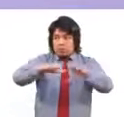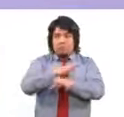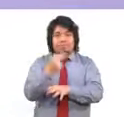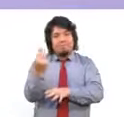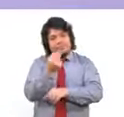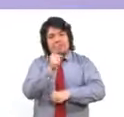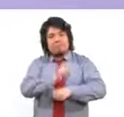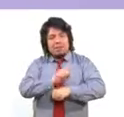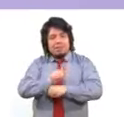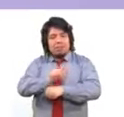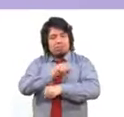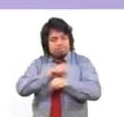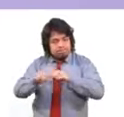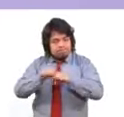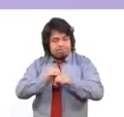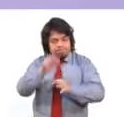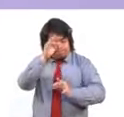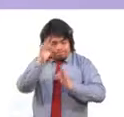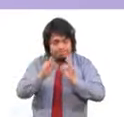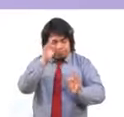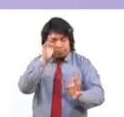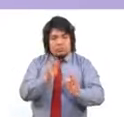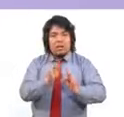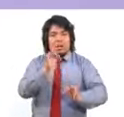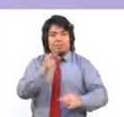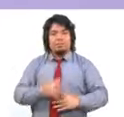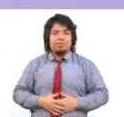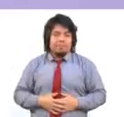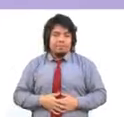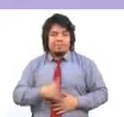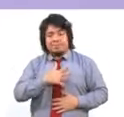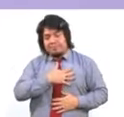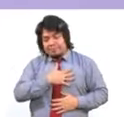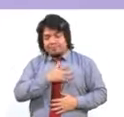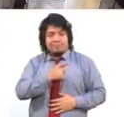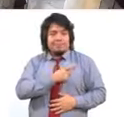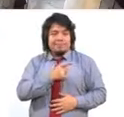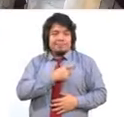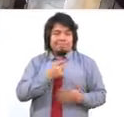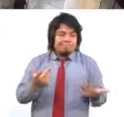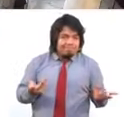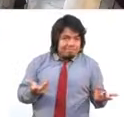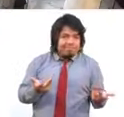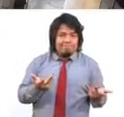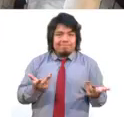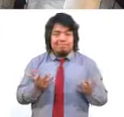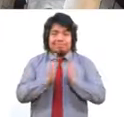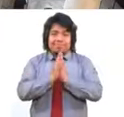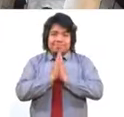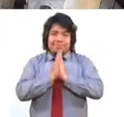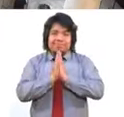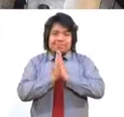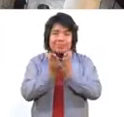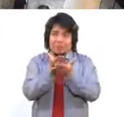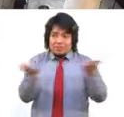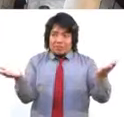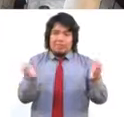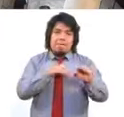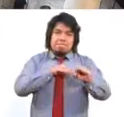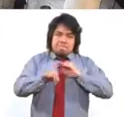acciones concretas. No me queda más que pedirles que sigan trabajando,